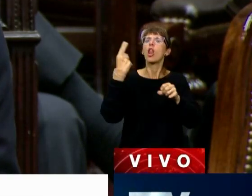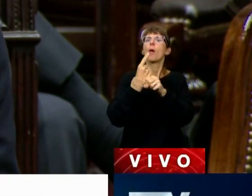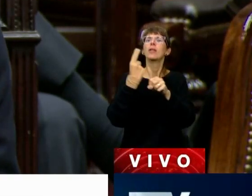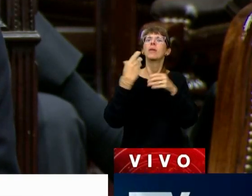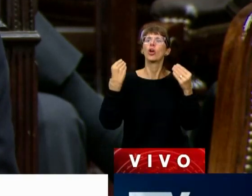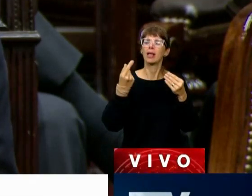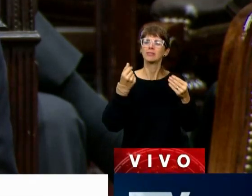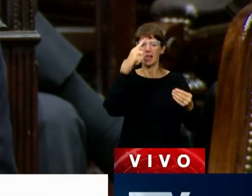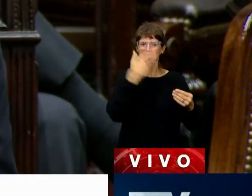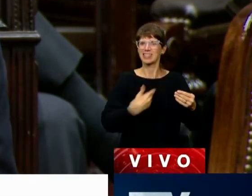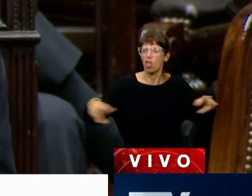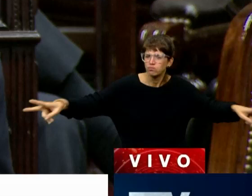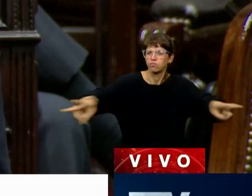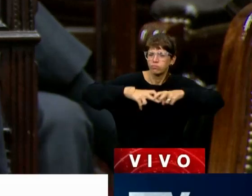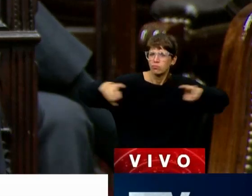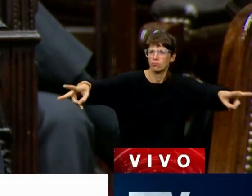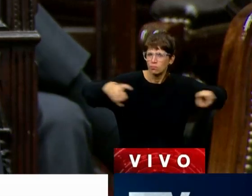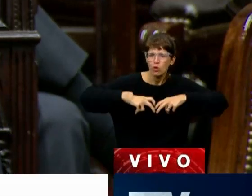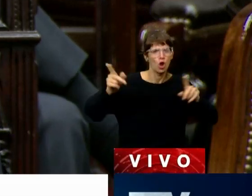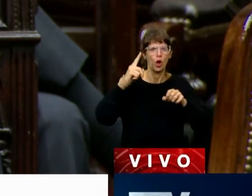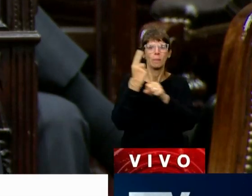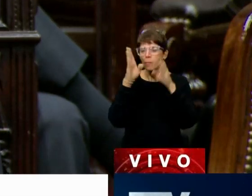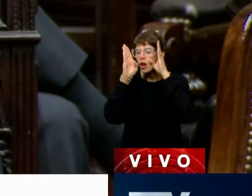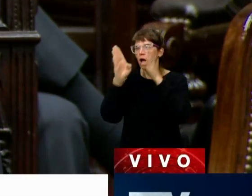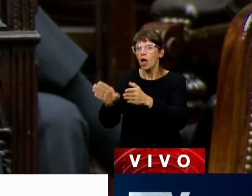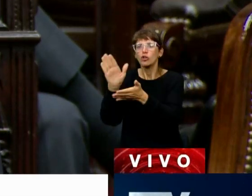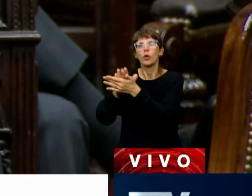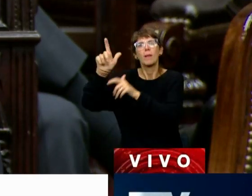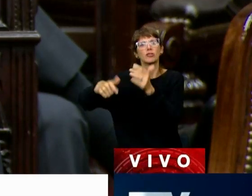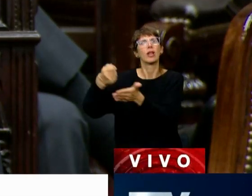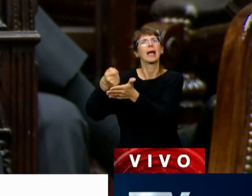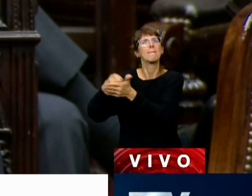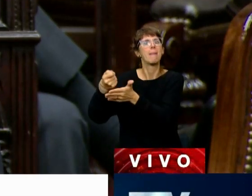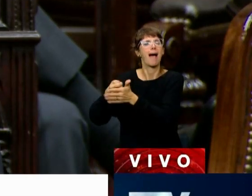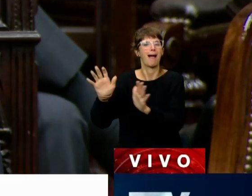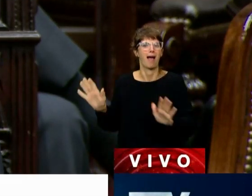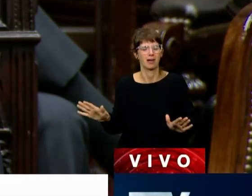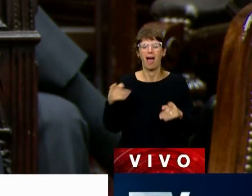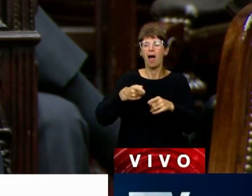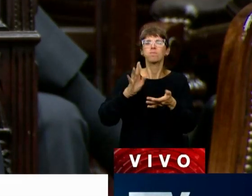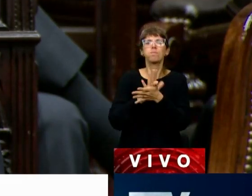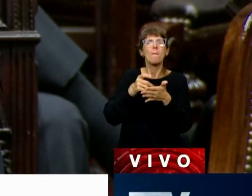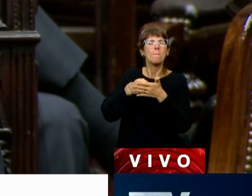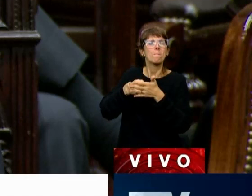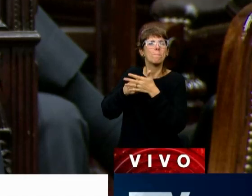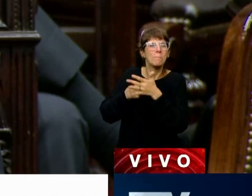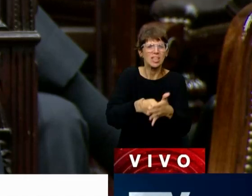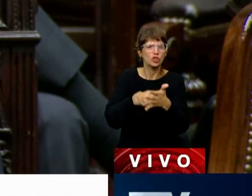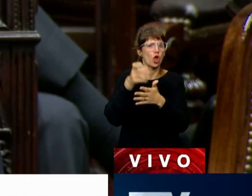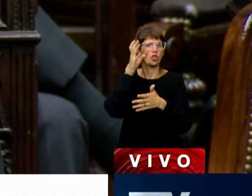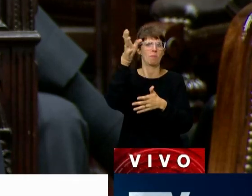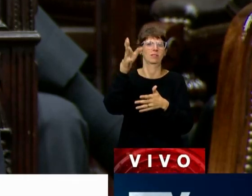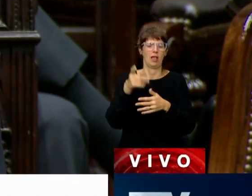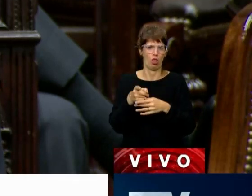del Estado, sino el bolsillo del contribuyente. La presión y distorsión del sistema impositivo actual es